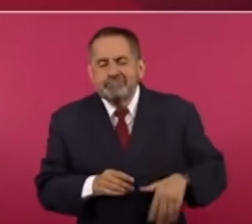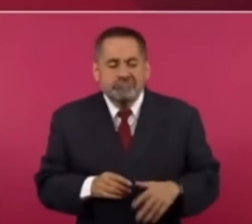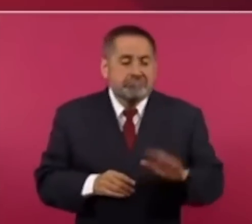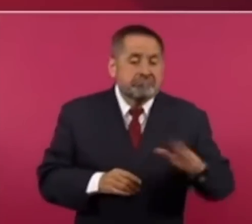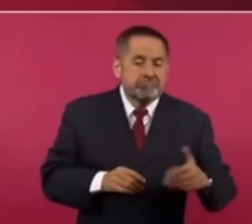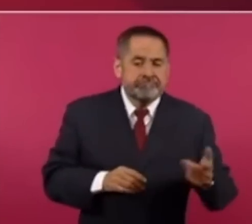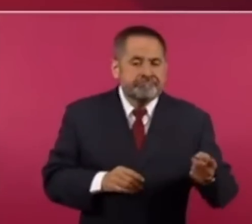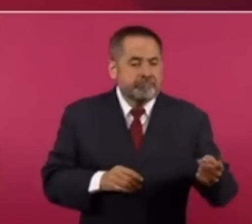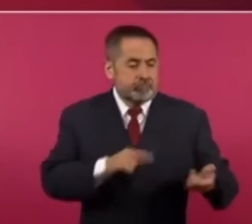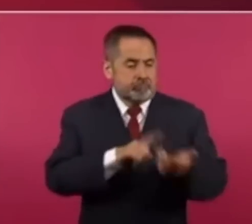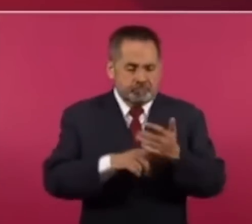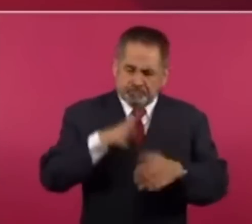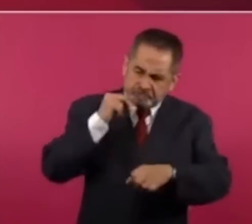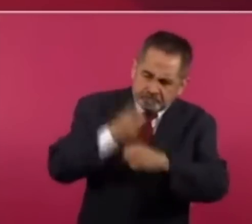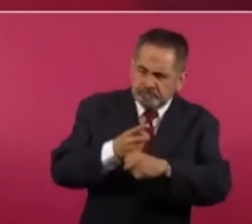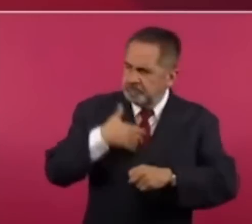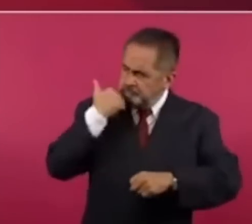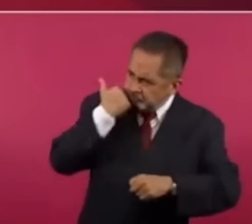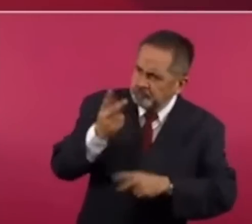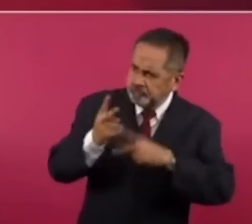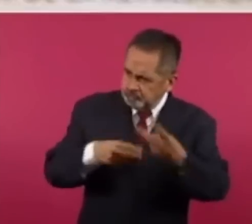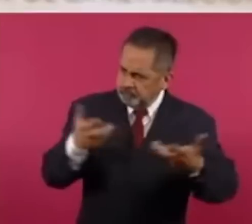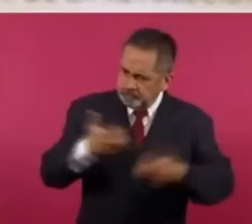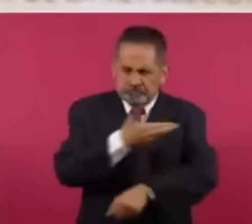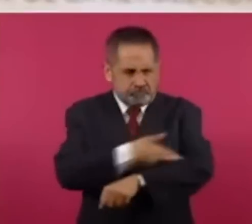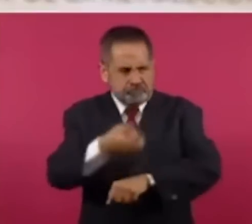no hay voluntad en